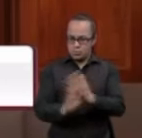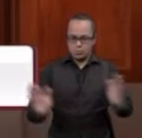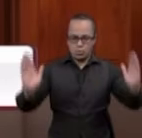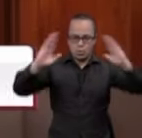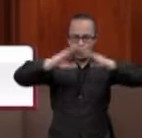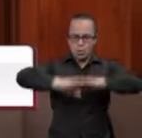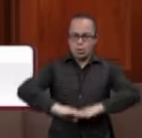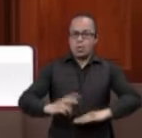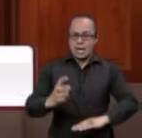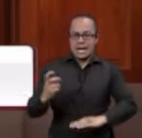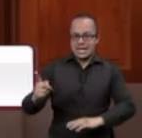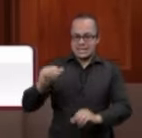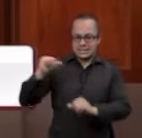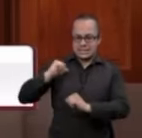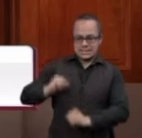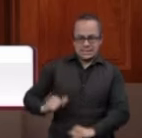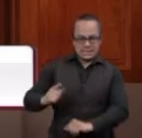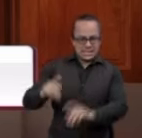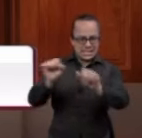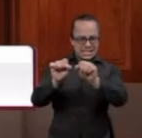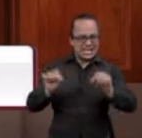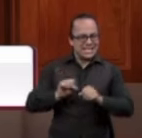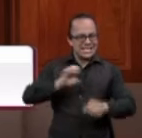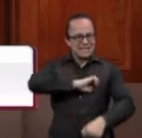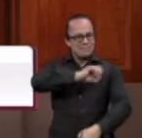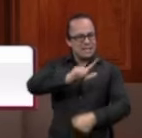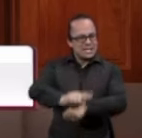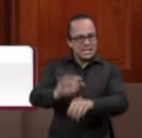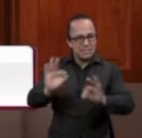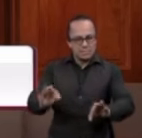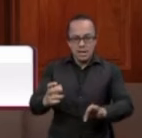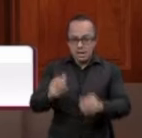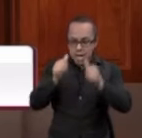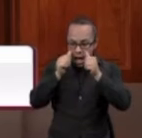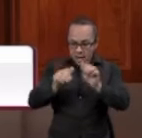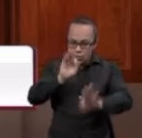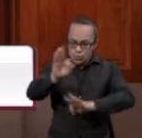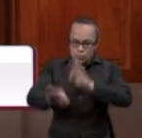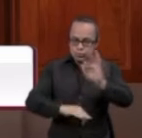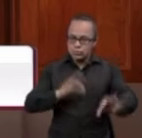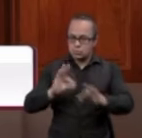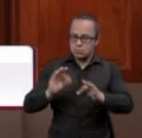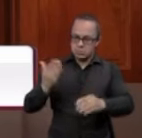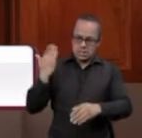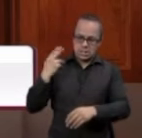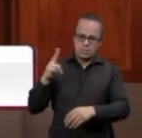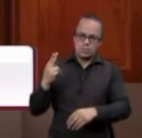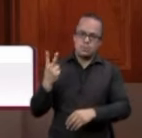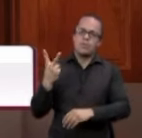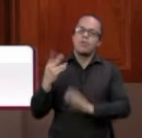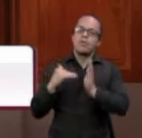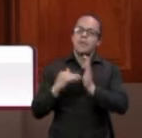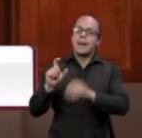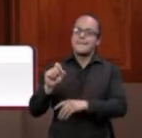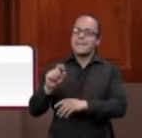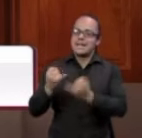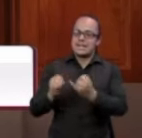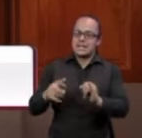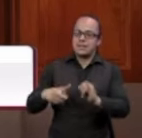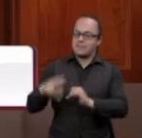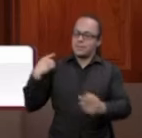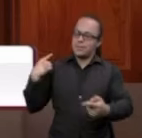estos órganos jurisdiccionales especializados que han atendido desde su creación en noviembre de 2020